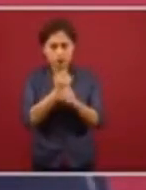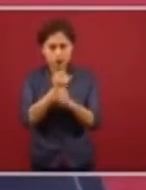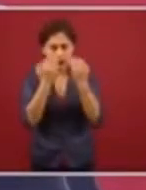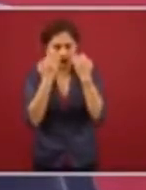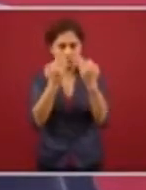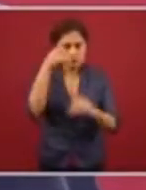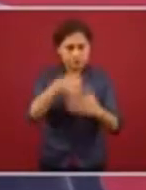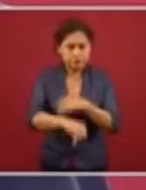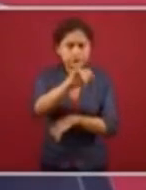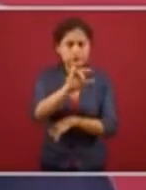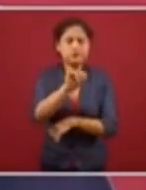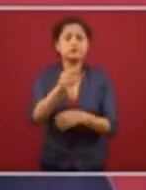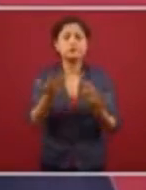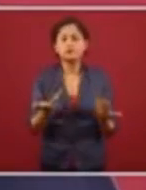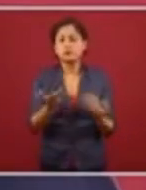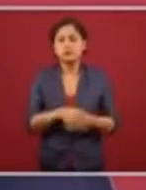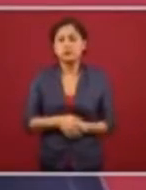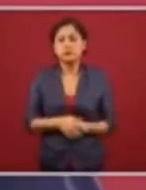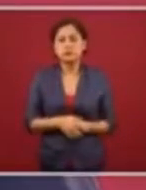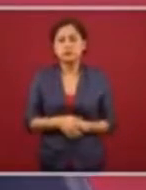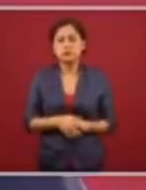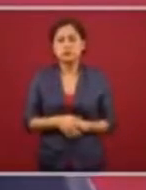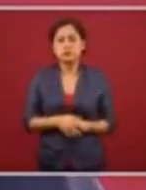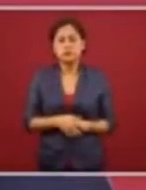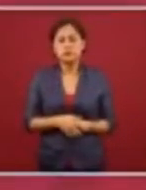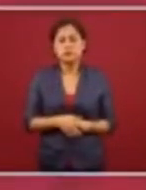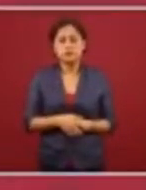fondo sobre este